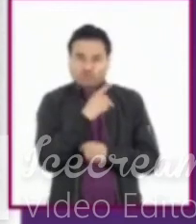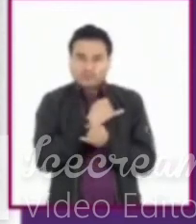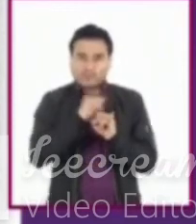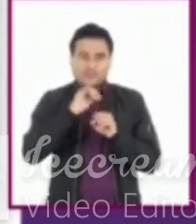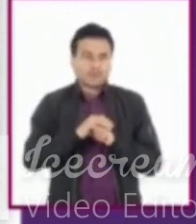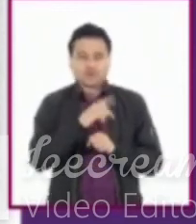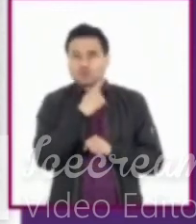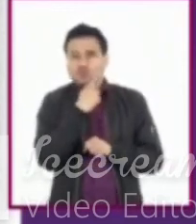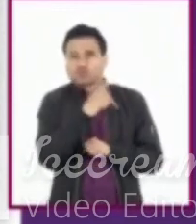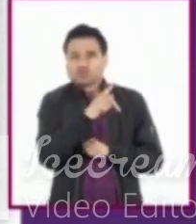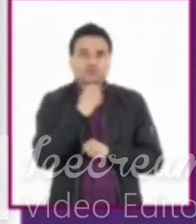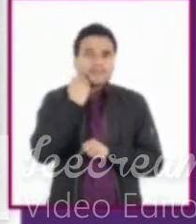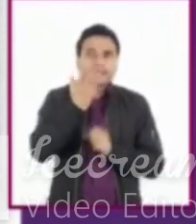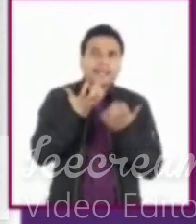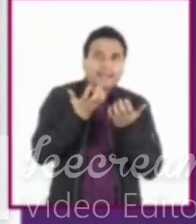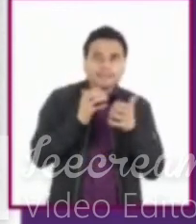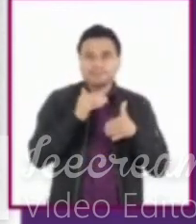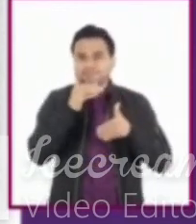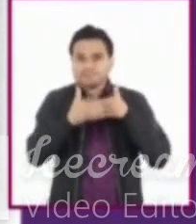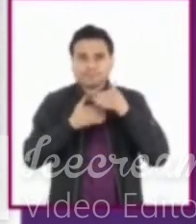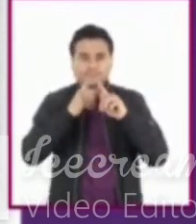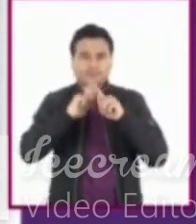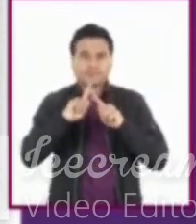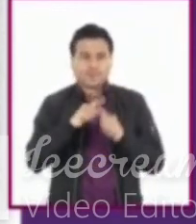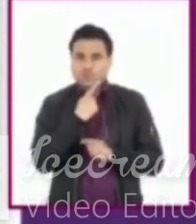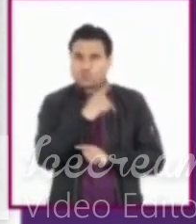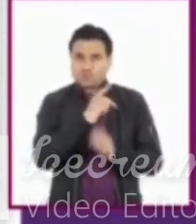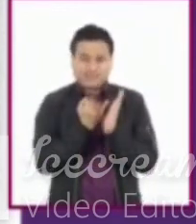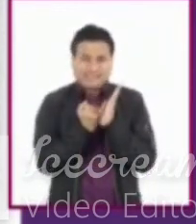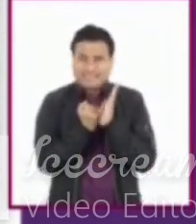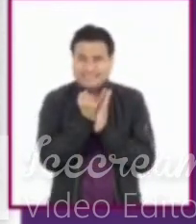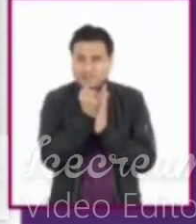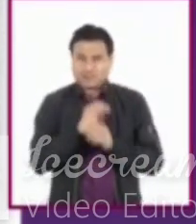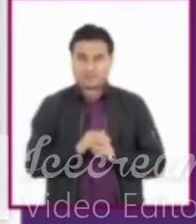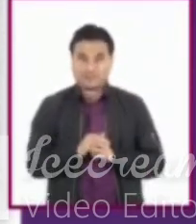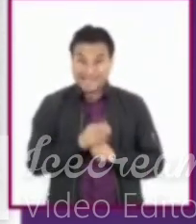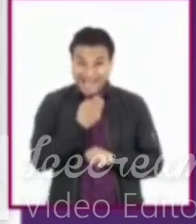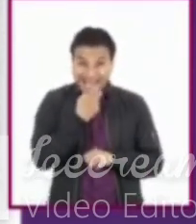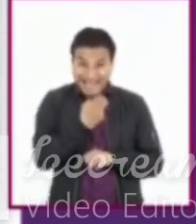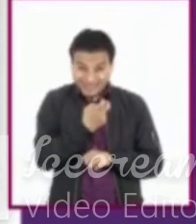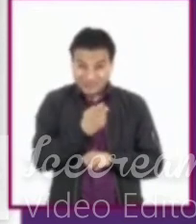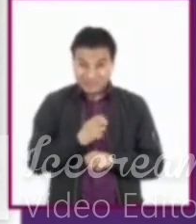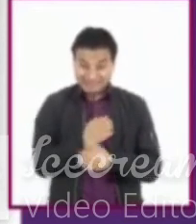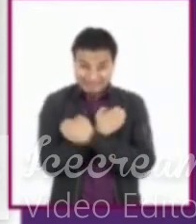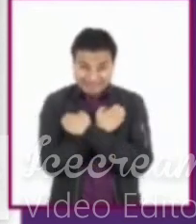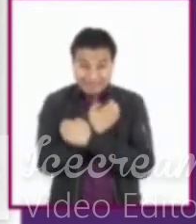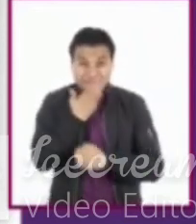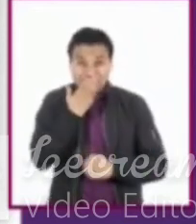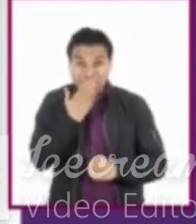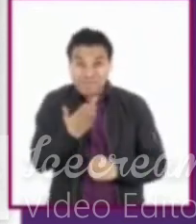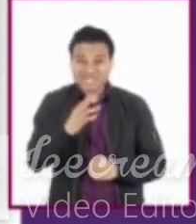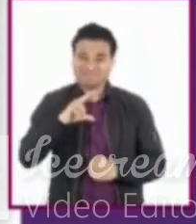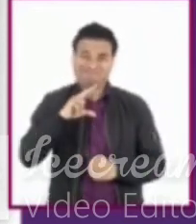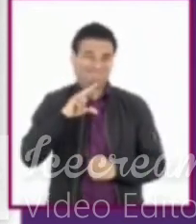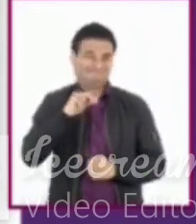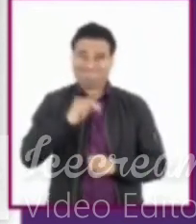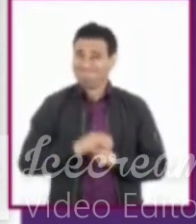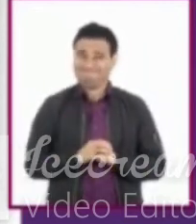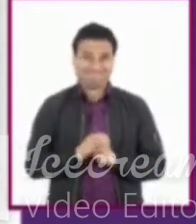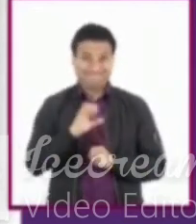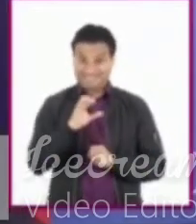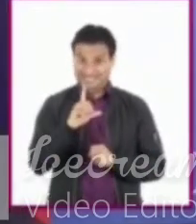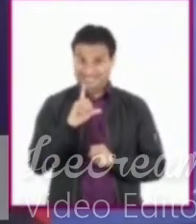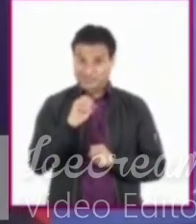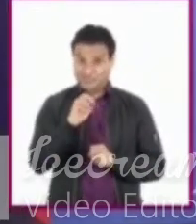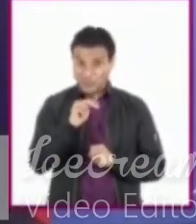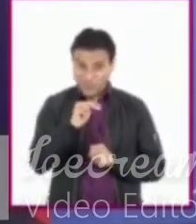hacer y hacia dónde se encamina. Y al no ser viable moral y éticamente, la clonación humana tampoco lo es